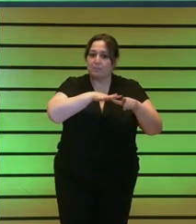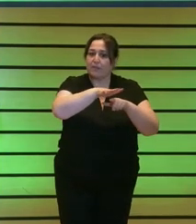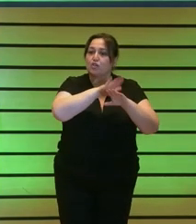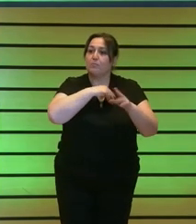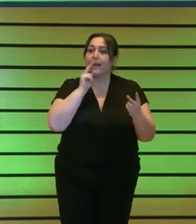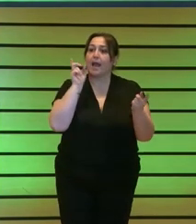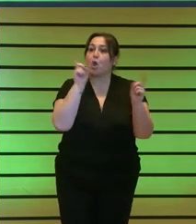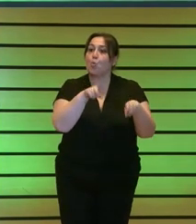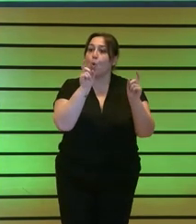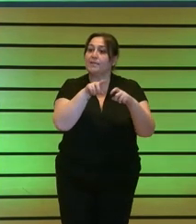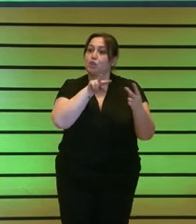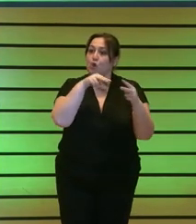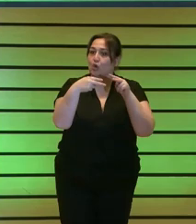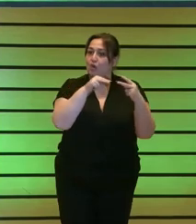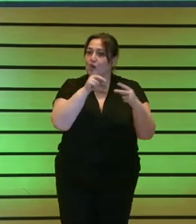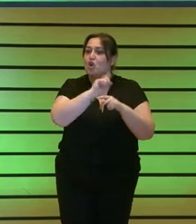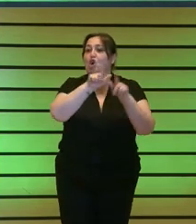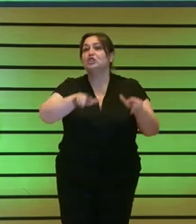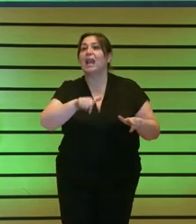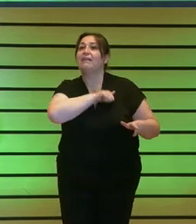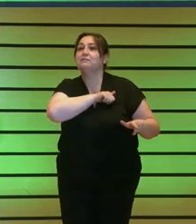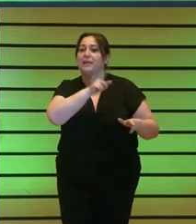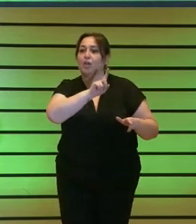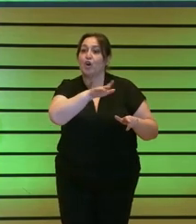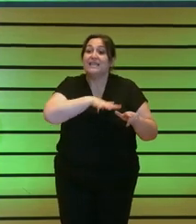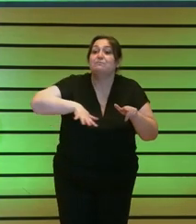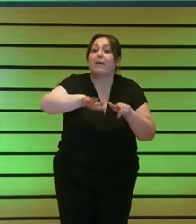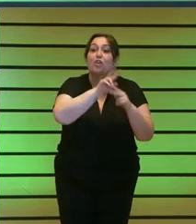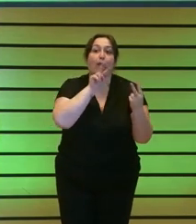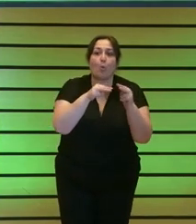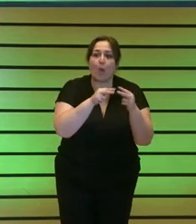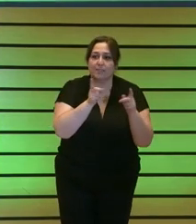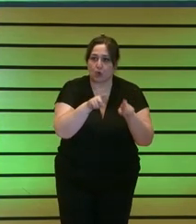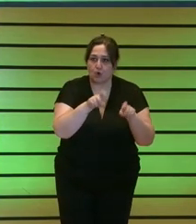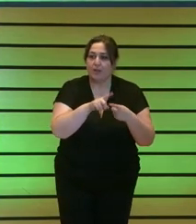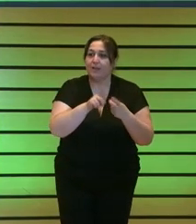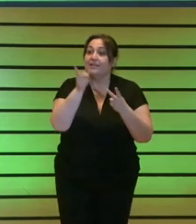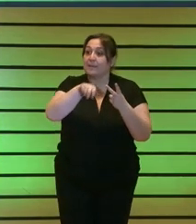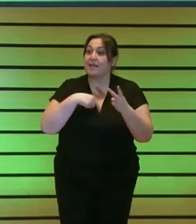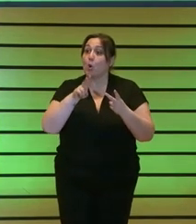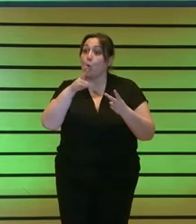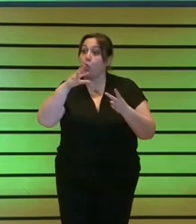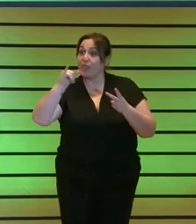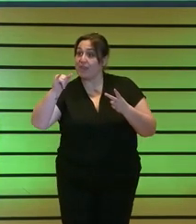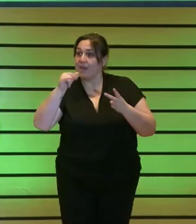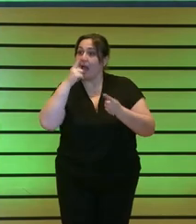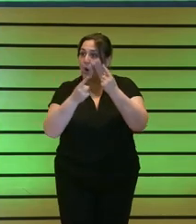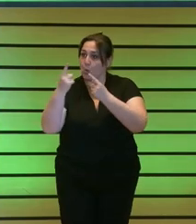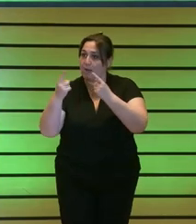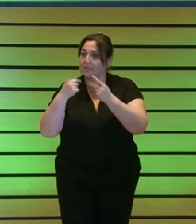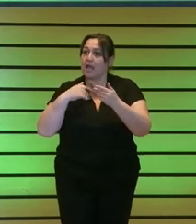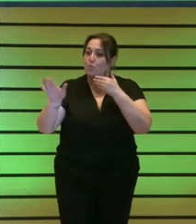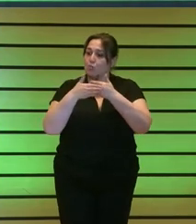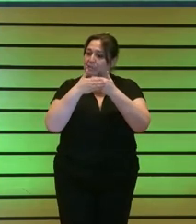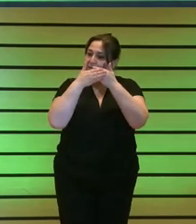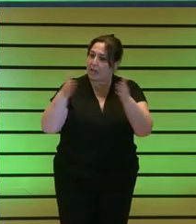en vez de salas de espera que es lo habitual en un hospital no también hay unidades de cuidados intensivos que tienen las puertas abiertas